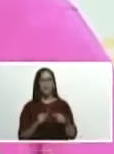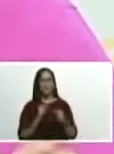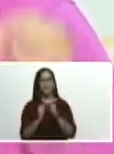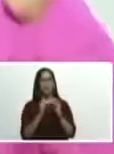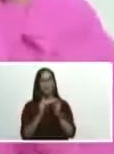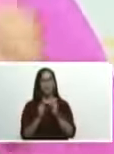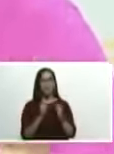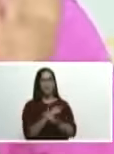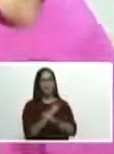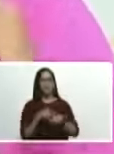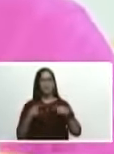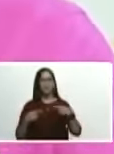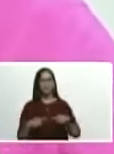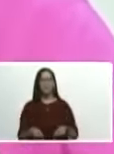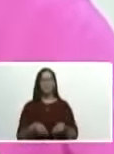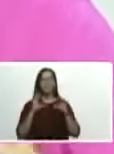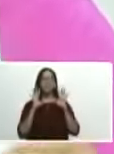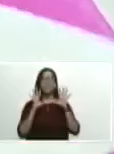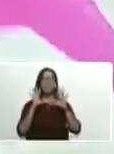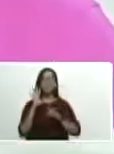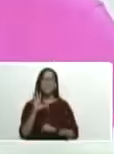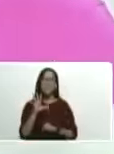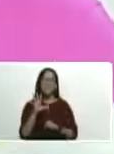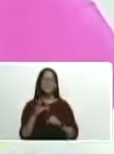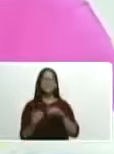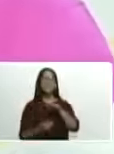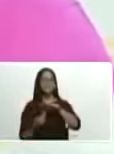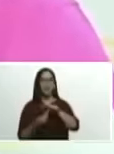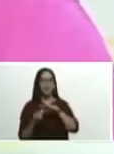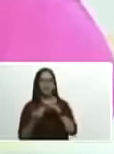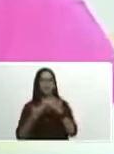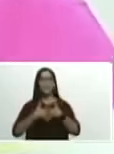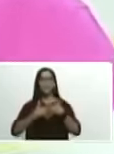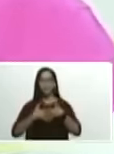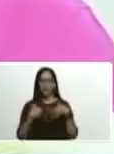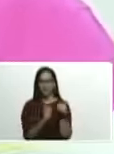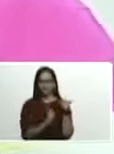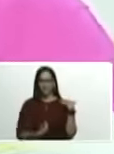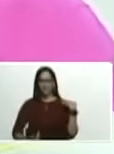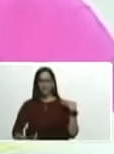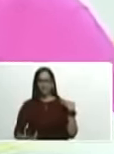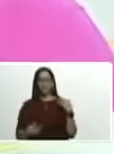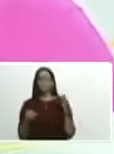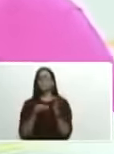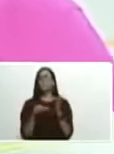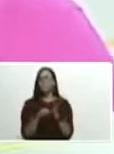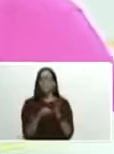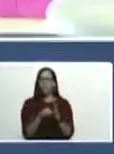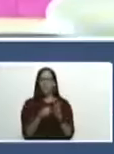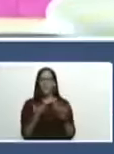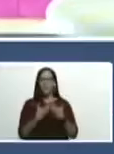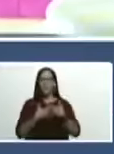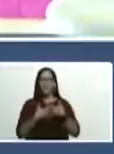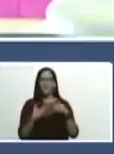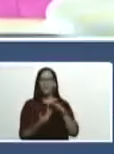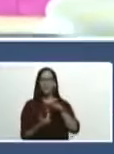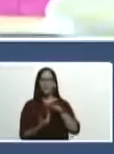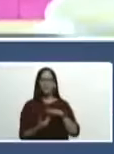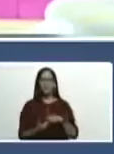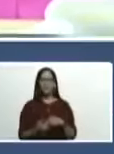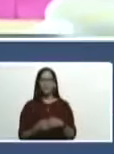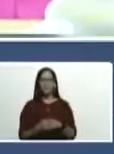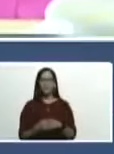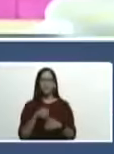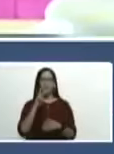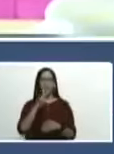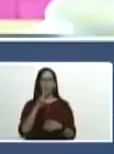transferencia al Poder Popular de 15 plantas industriales, presidente. ¿Dónde están esas plantas industriales? De ellas, 12 activarán